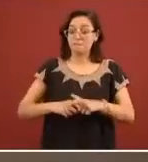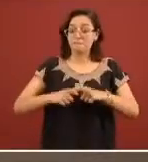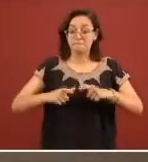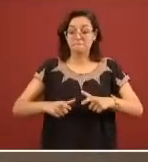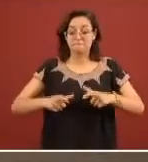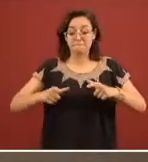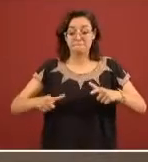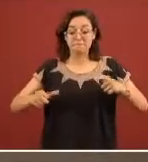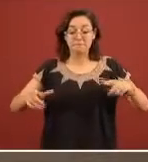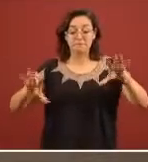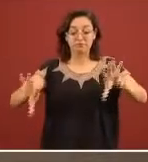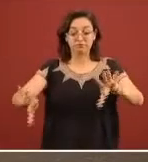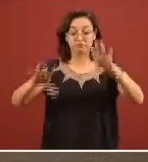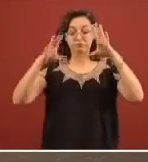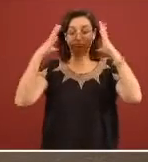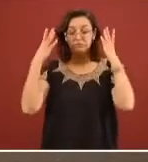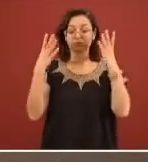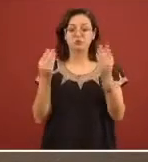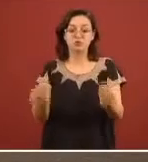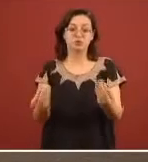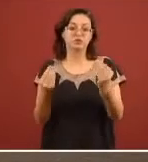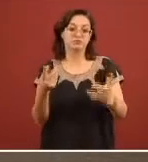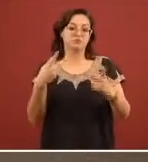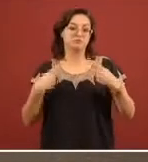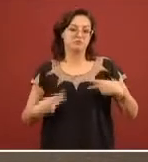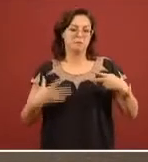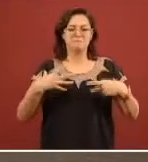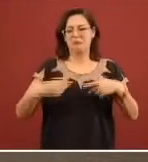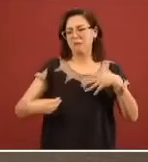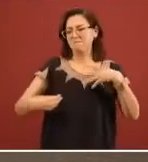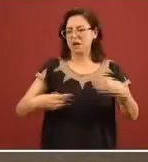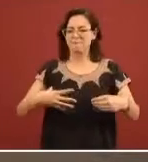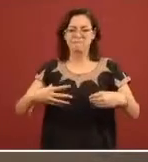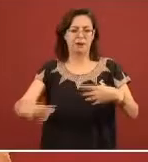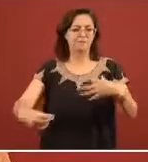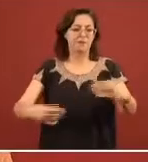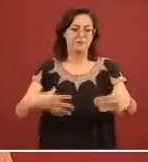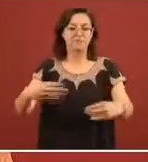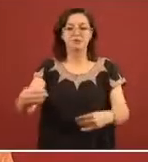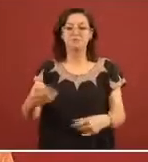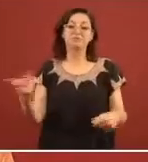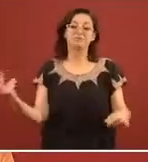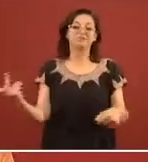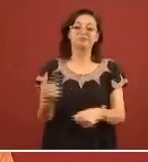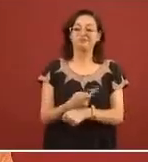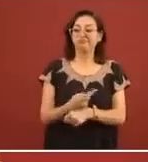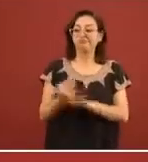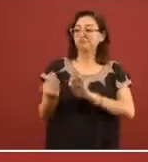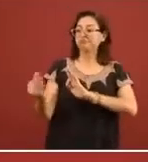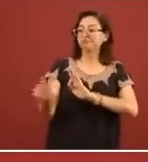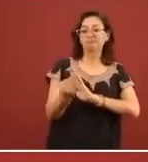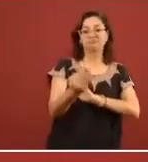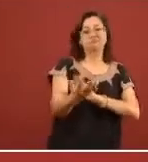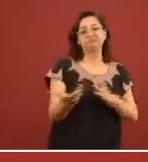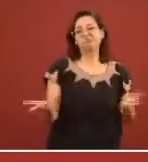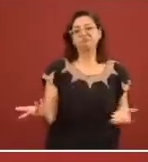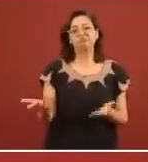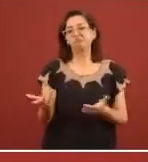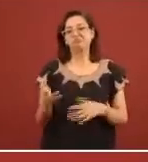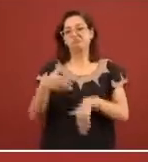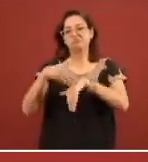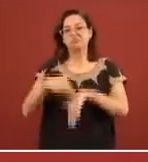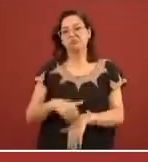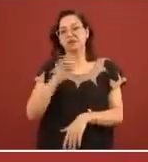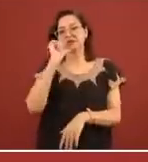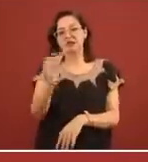crecimiento rápido, quiere decir que muchas más personas se están contagiando y por lo tanto que las medidas no están siendo efectivas. Mientras la tasa